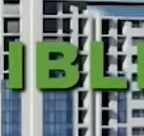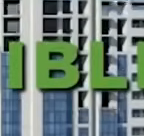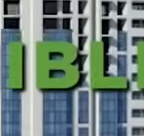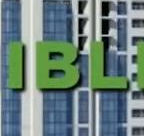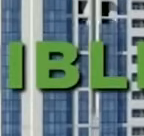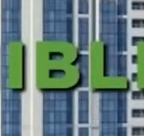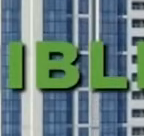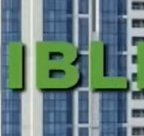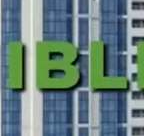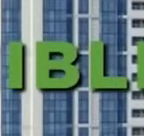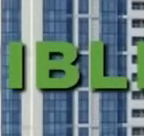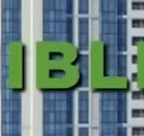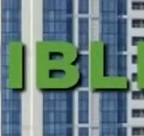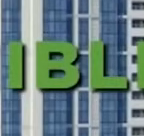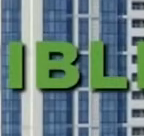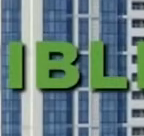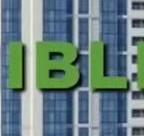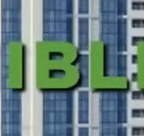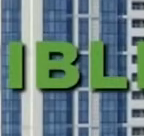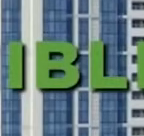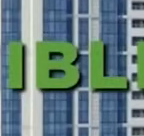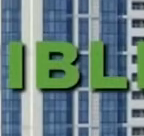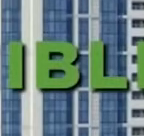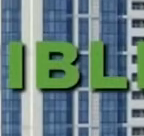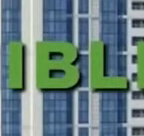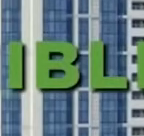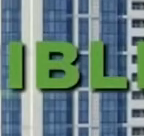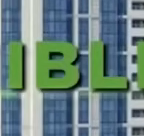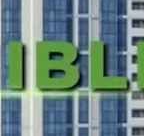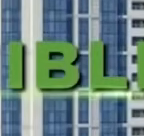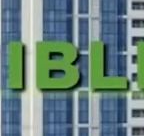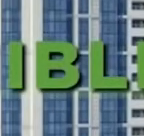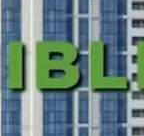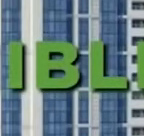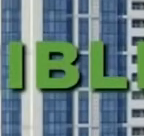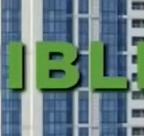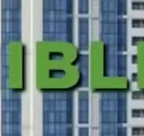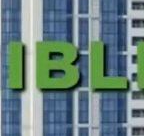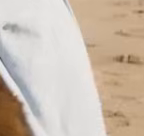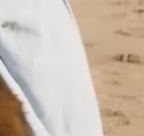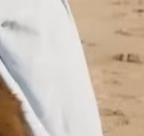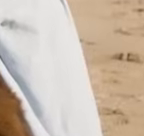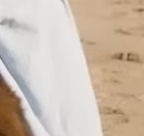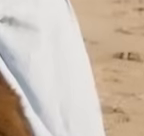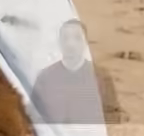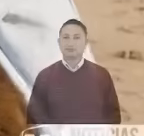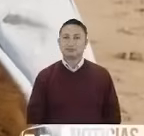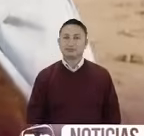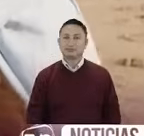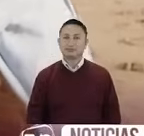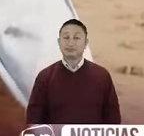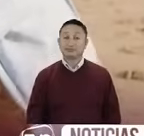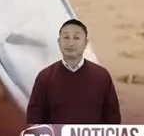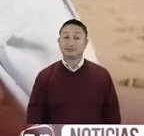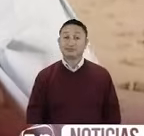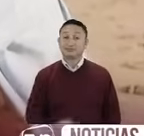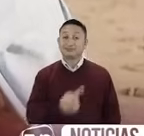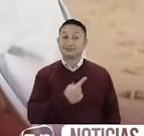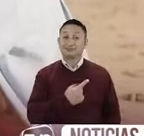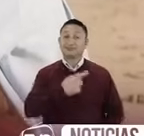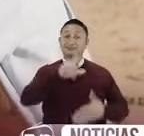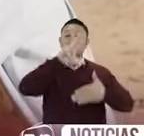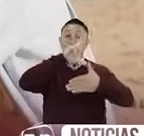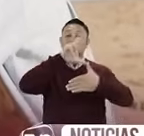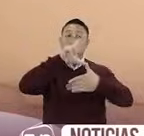Thank you. Latinoamérica es considerada como